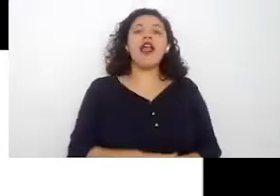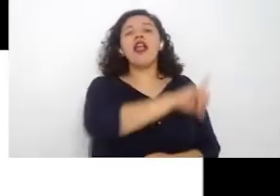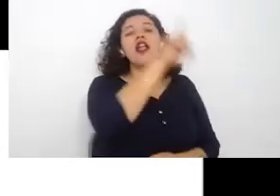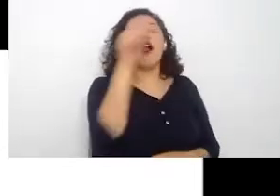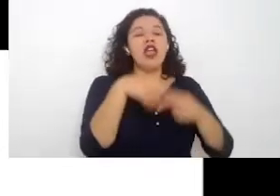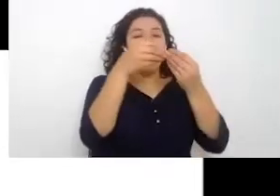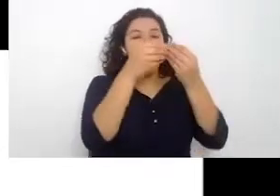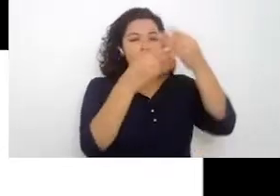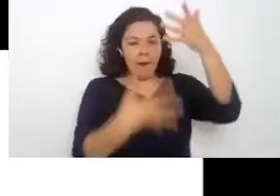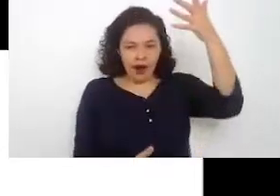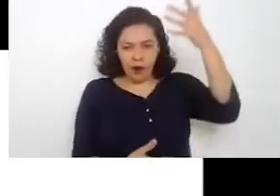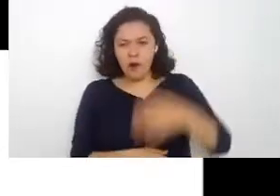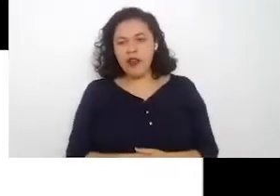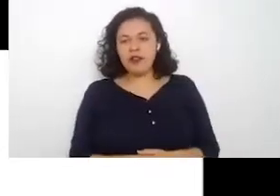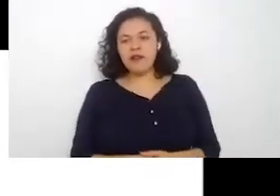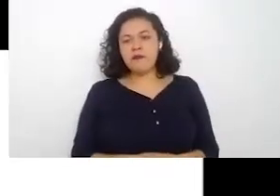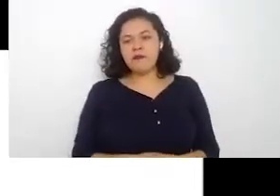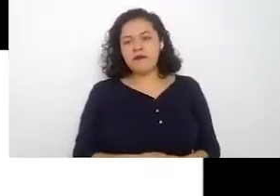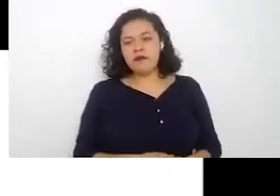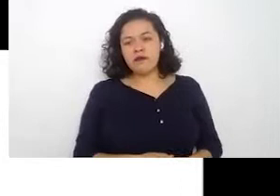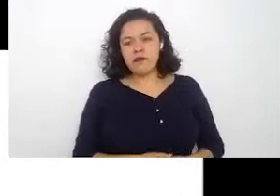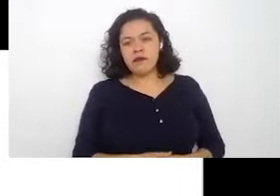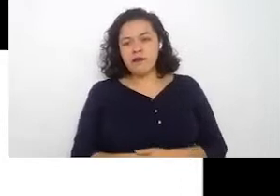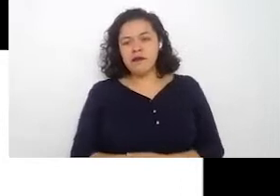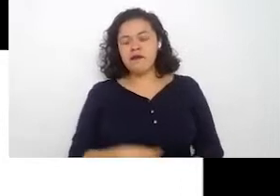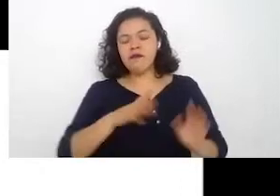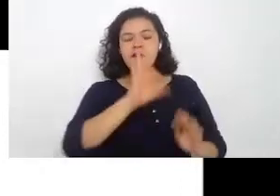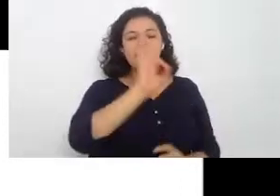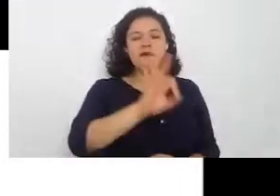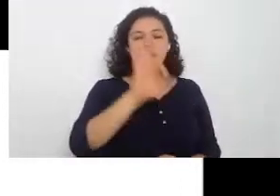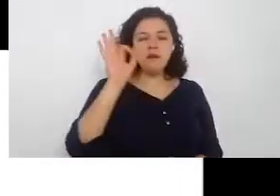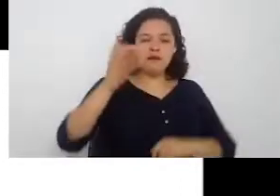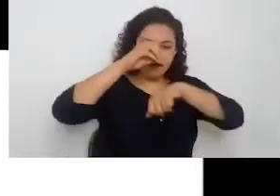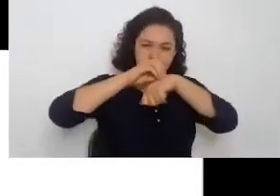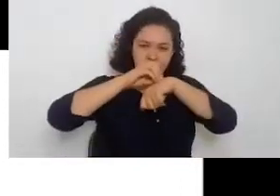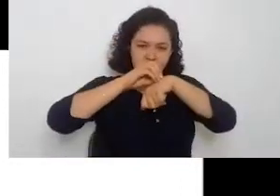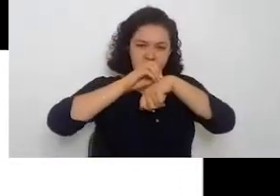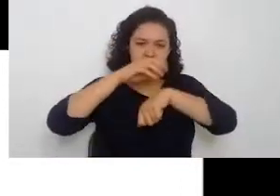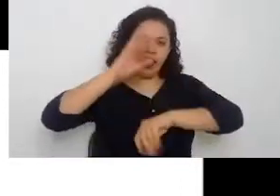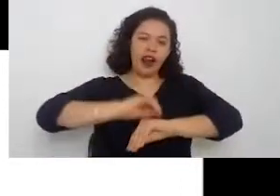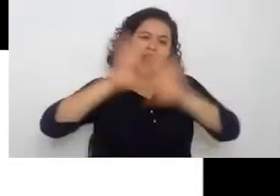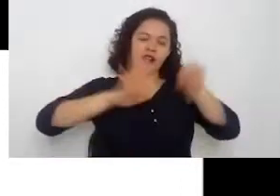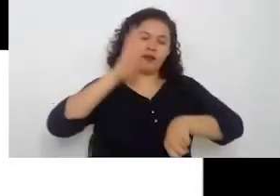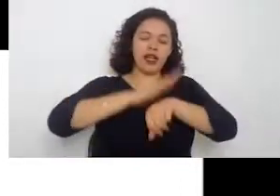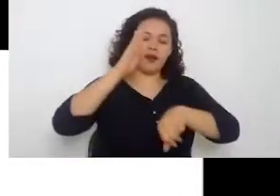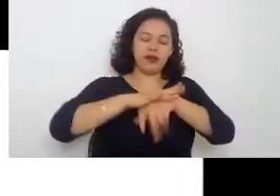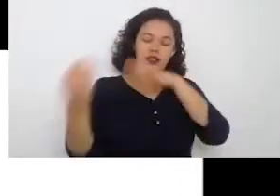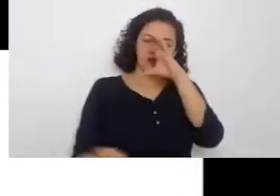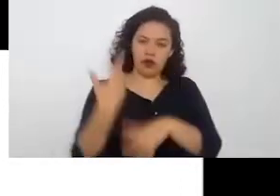anexo 14 y les pone ahí la fecha. Obviamente lean el más actual y es el de la